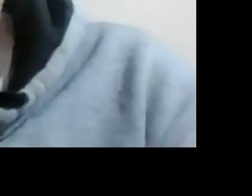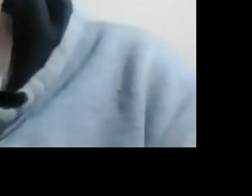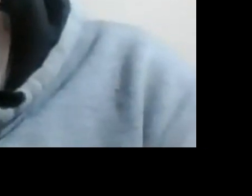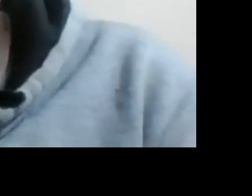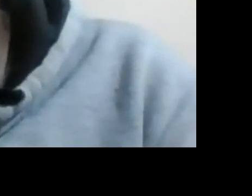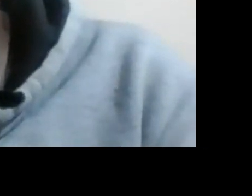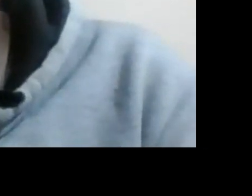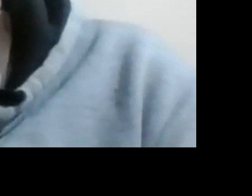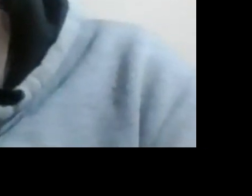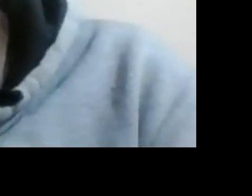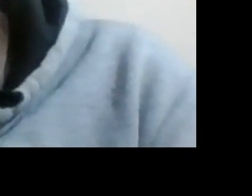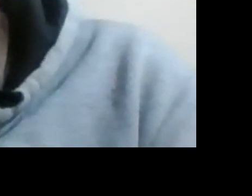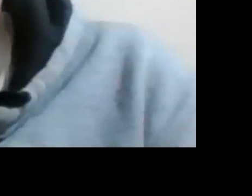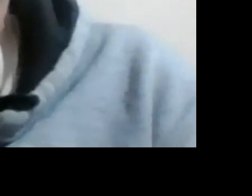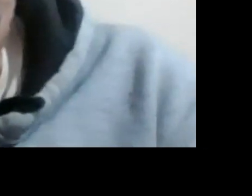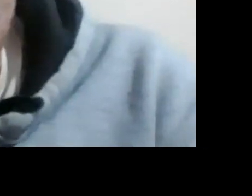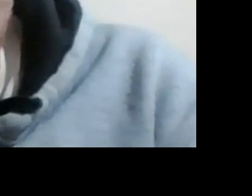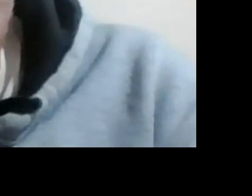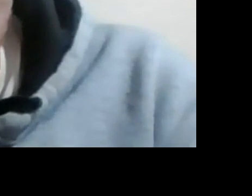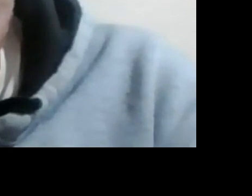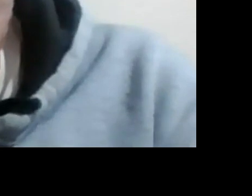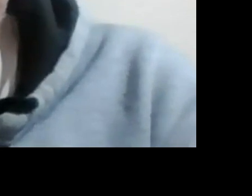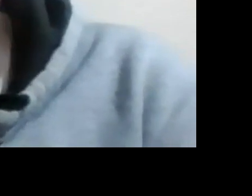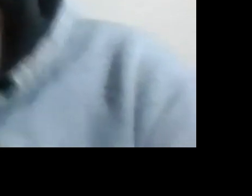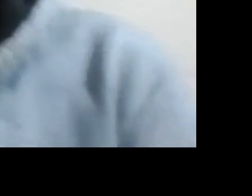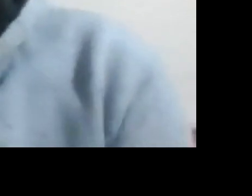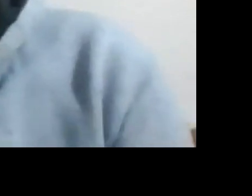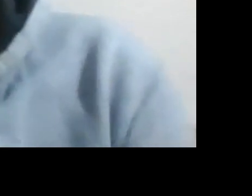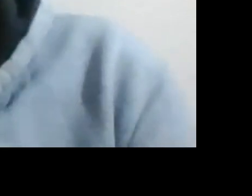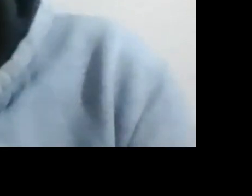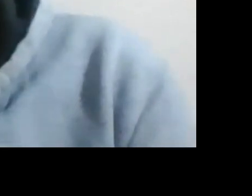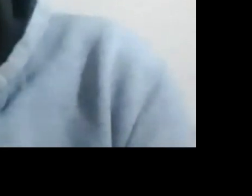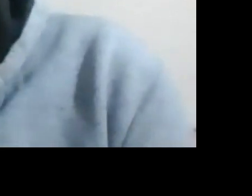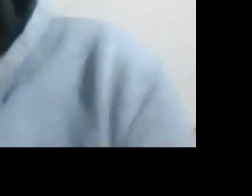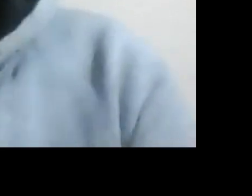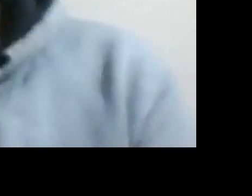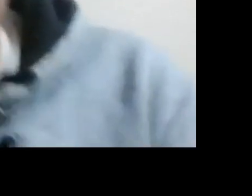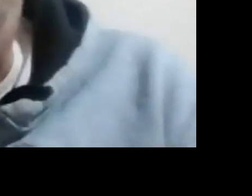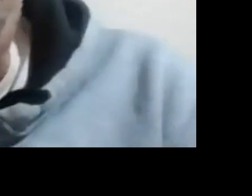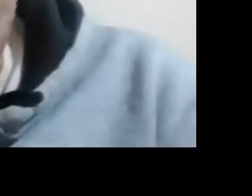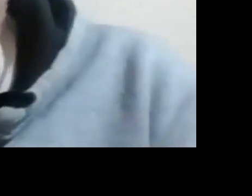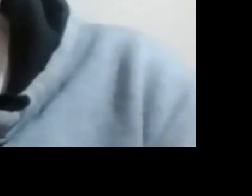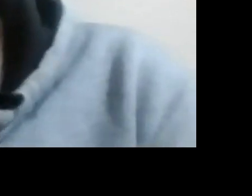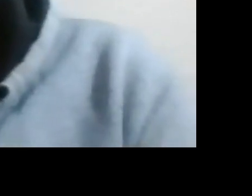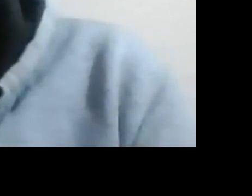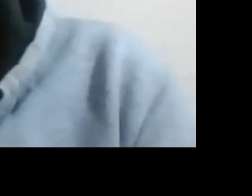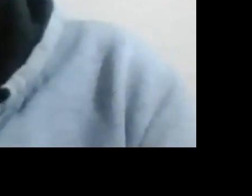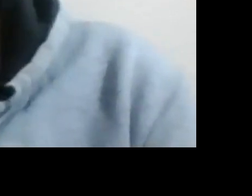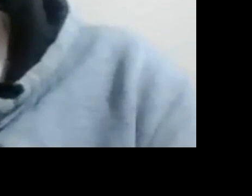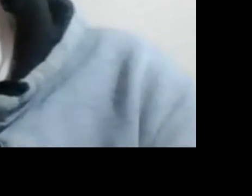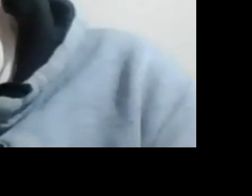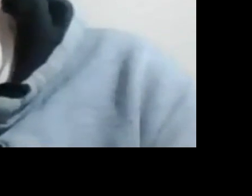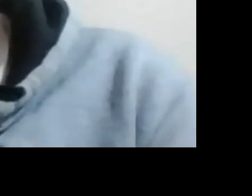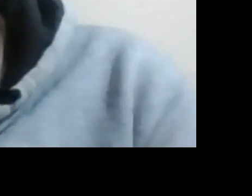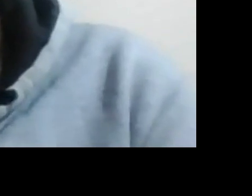saliendo. Entonces, en ese caso, como expone 150, y si le sale 200, y si le sale 100, ¿qué hace